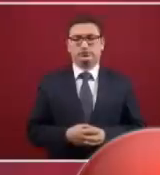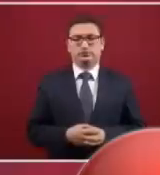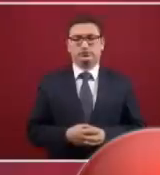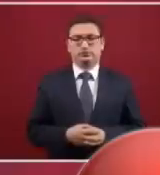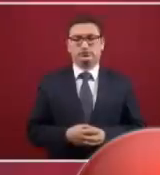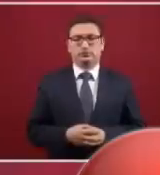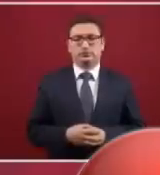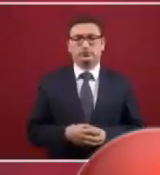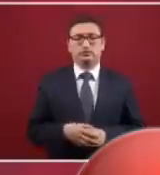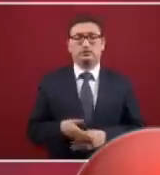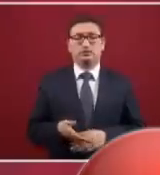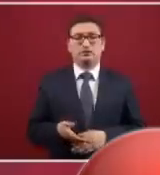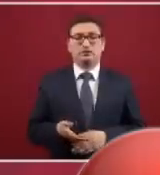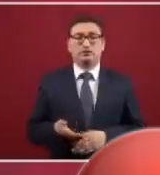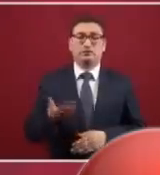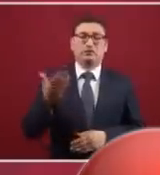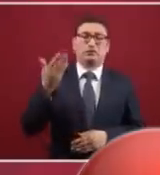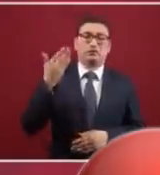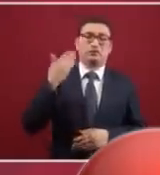por